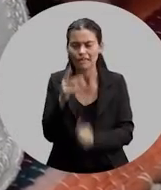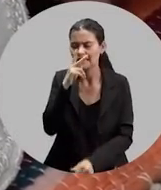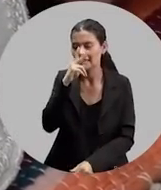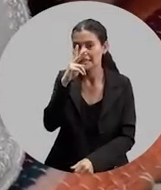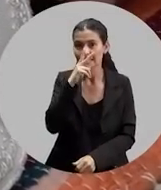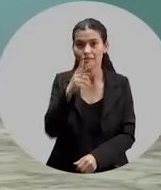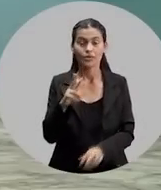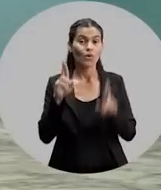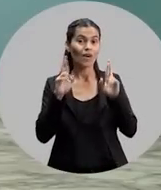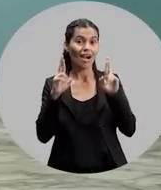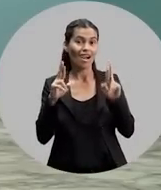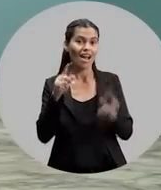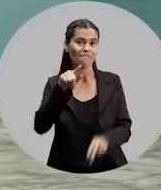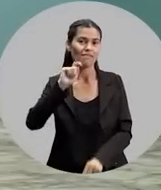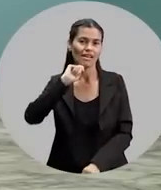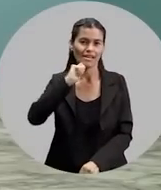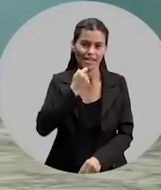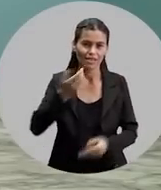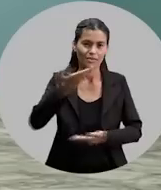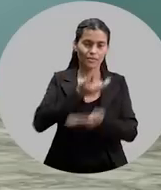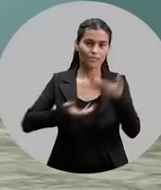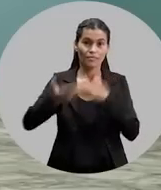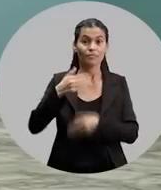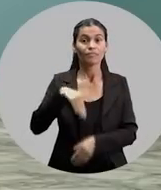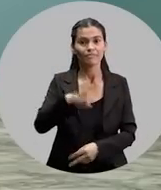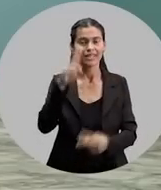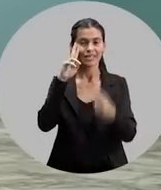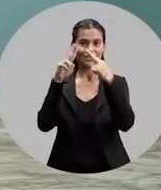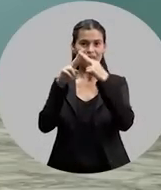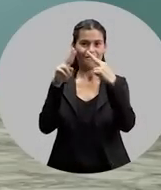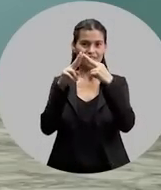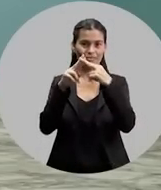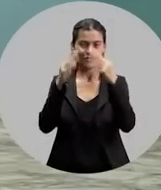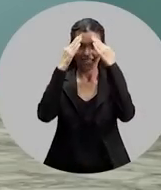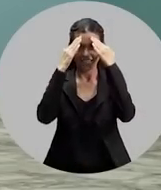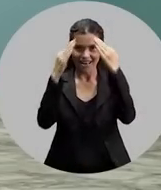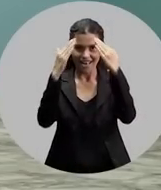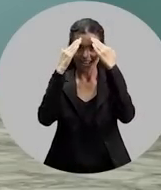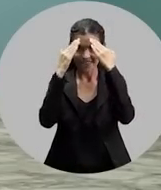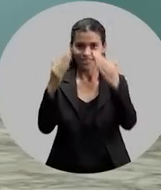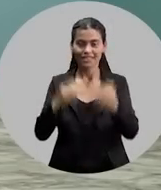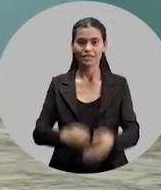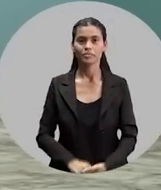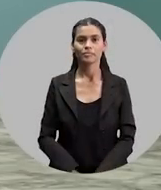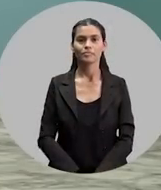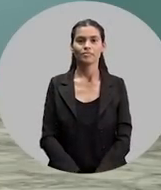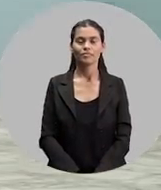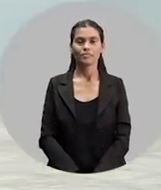encantar. Espero que les haya gustado. Nos vemos la próxima. Muchas gracias.